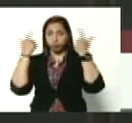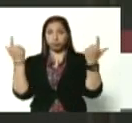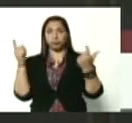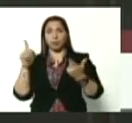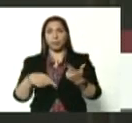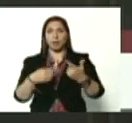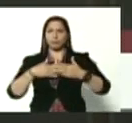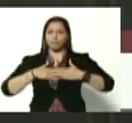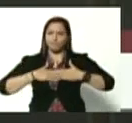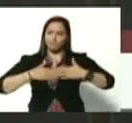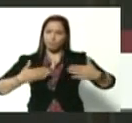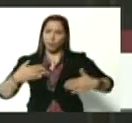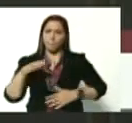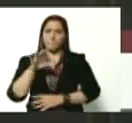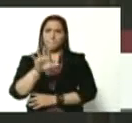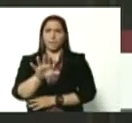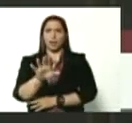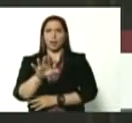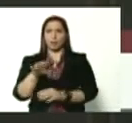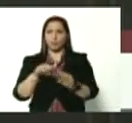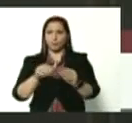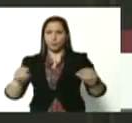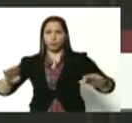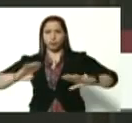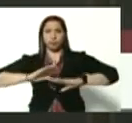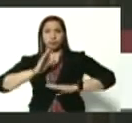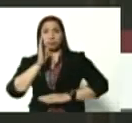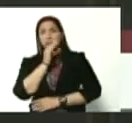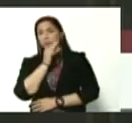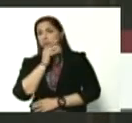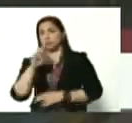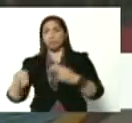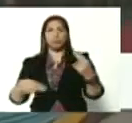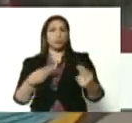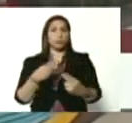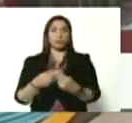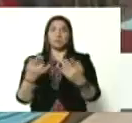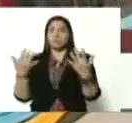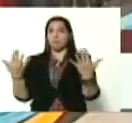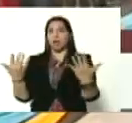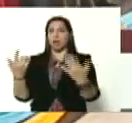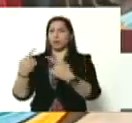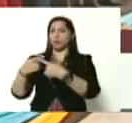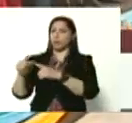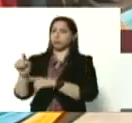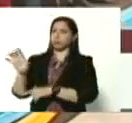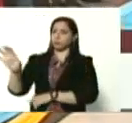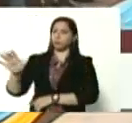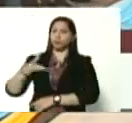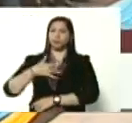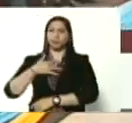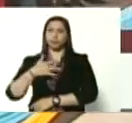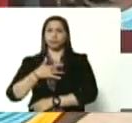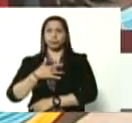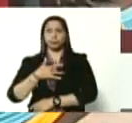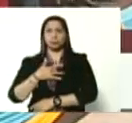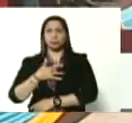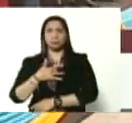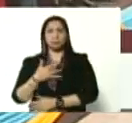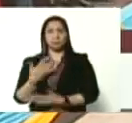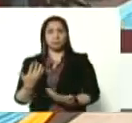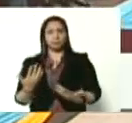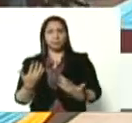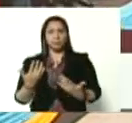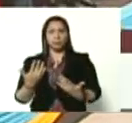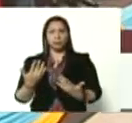disposición de la patria un territorio que no estaba en manos de los patriotas que servía al